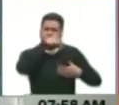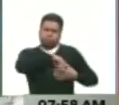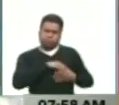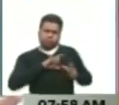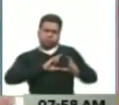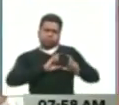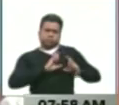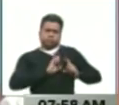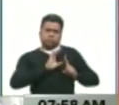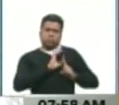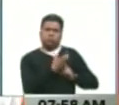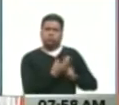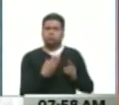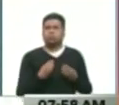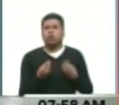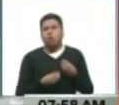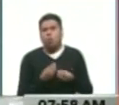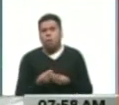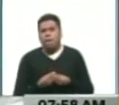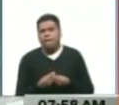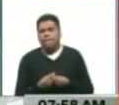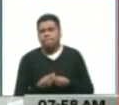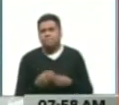práctica contrahegemónica